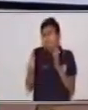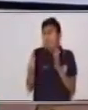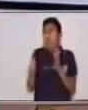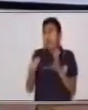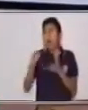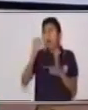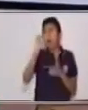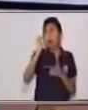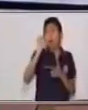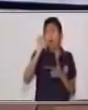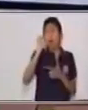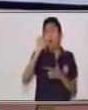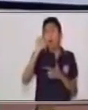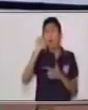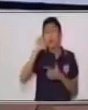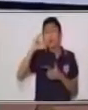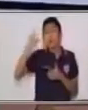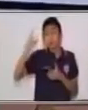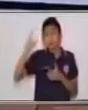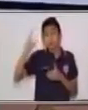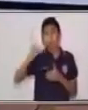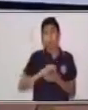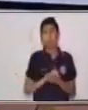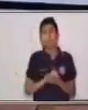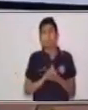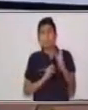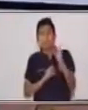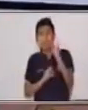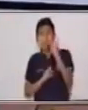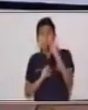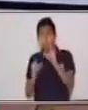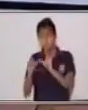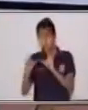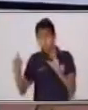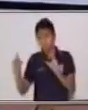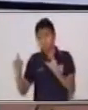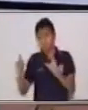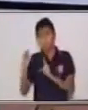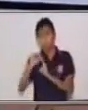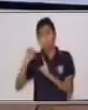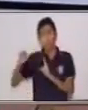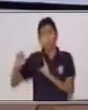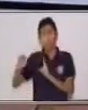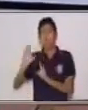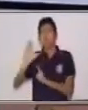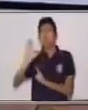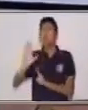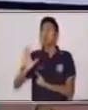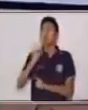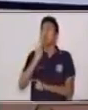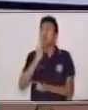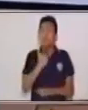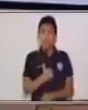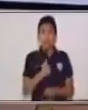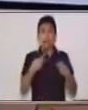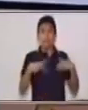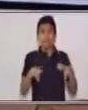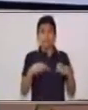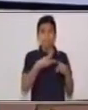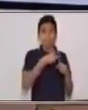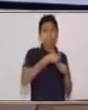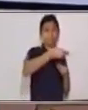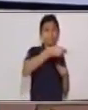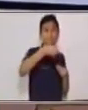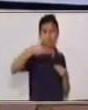objeto directo. Y nos vamos a la segunda proposición, ya que finalizamos la primera. Su hija los vendió. ¿Cuál sería el